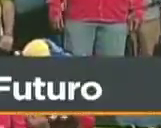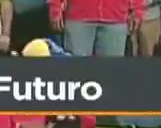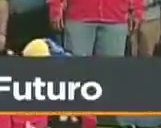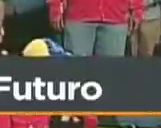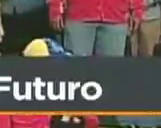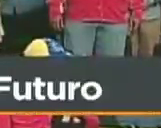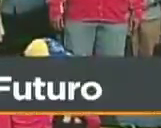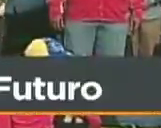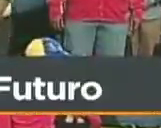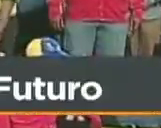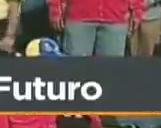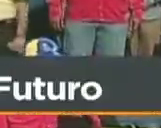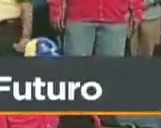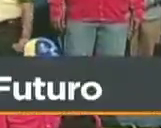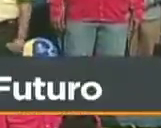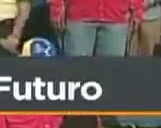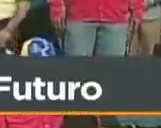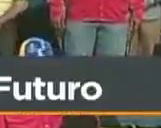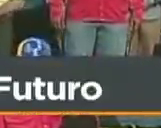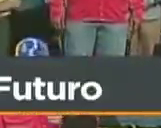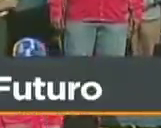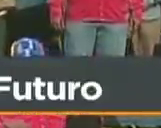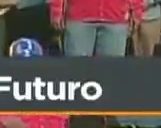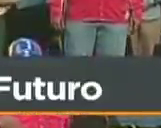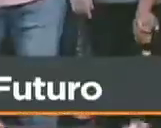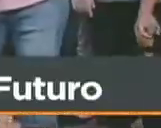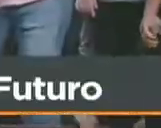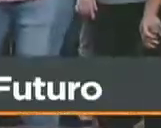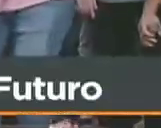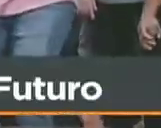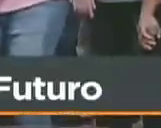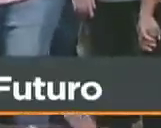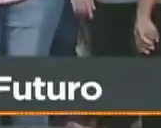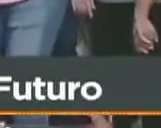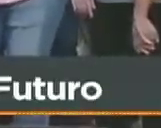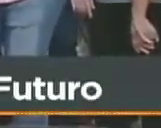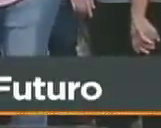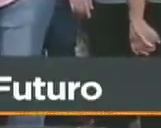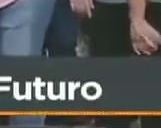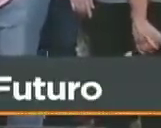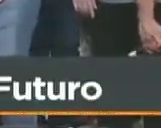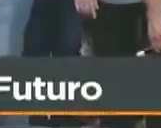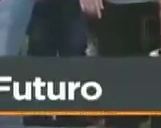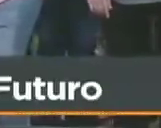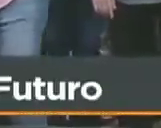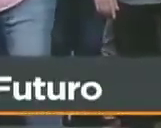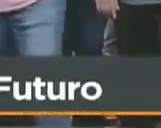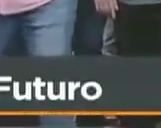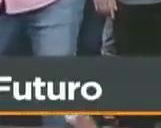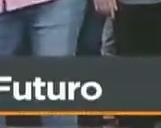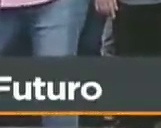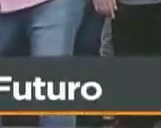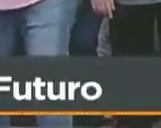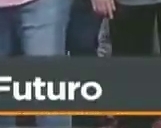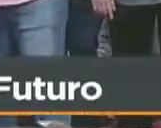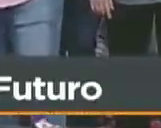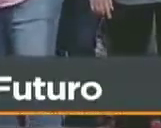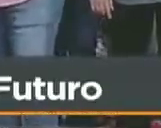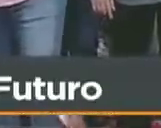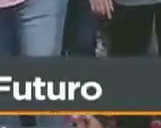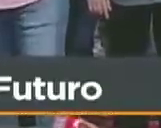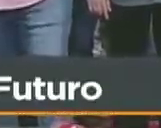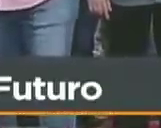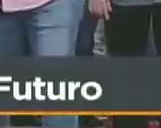Galopando ese caballo. ¿Verdad, caramba, gente que está con Maduro? Del Táchira, Cumaná, del Zulia, del